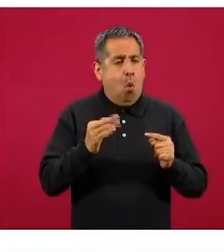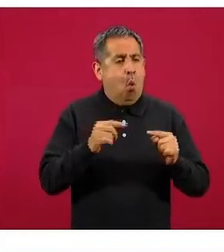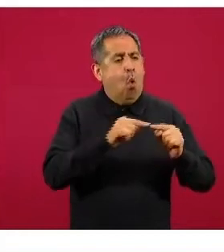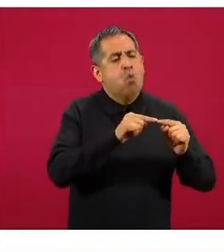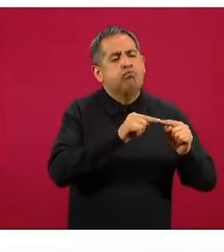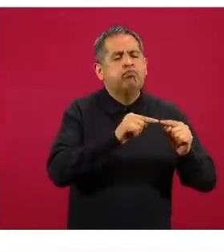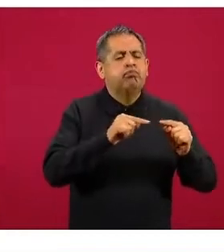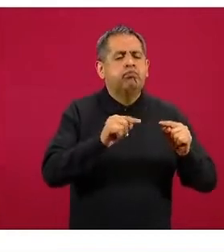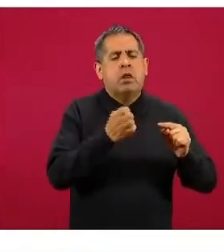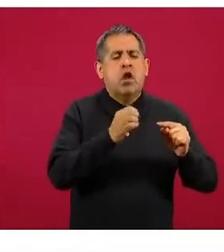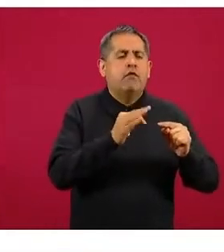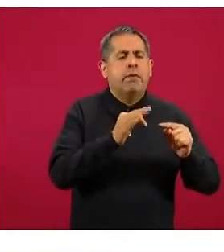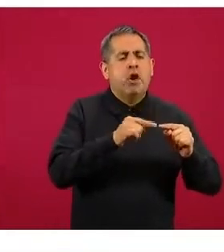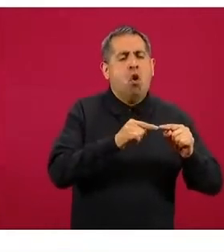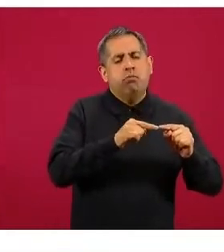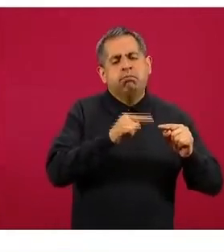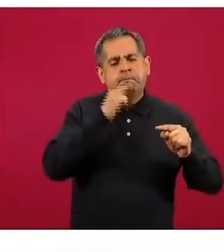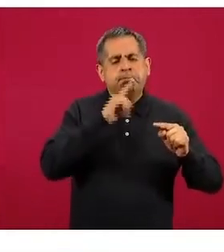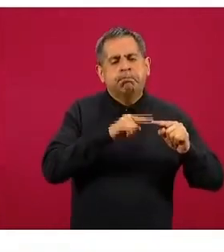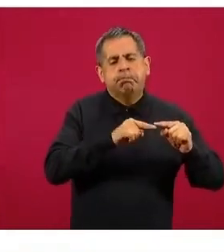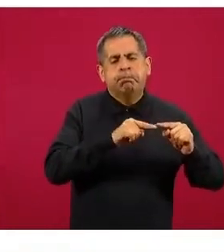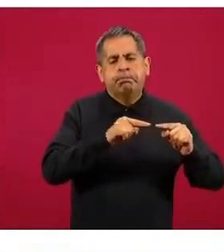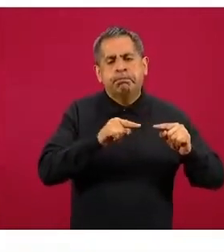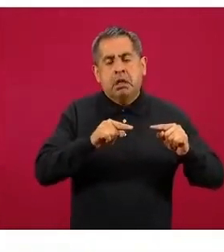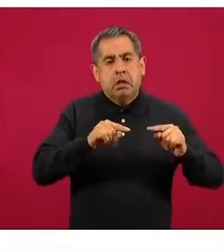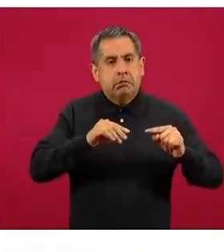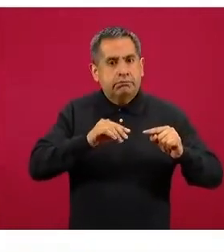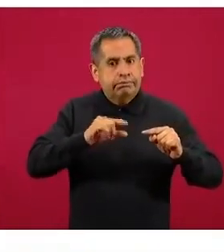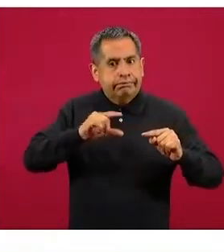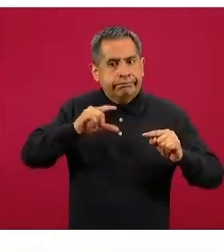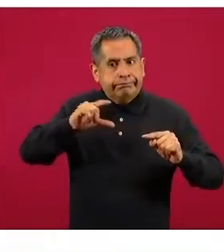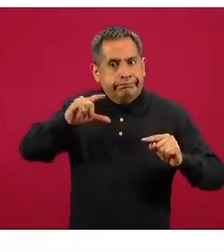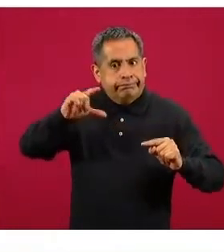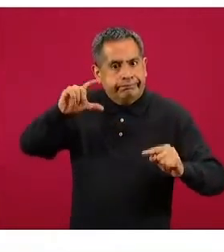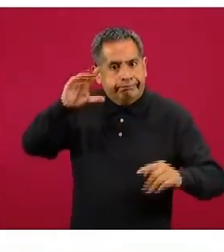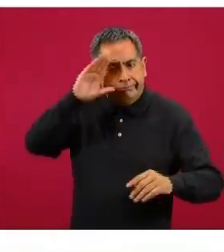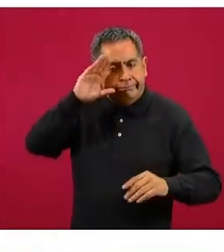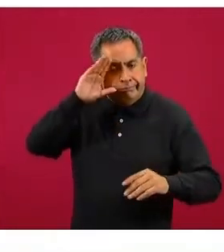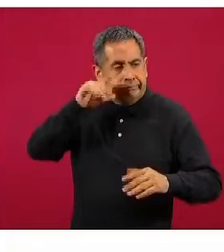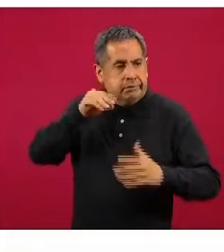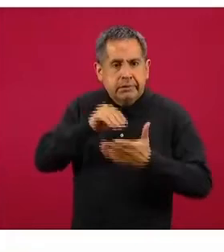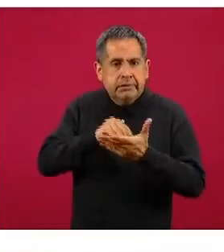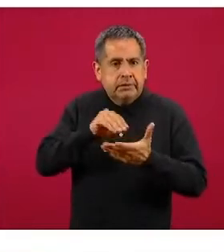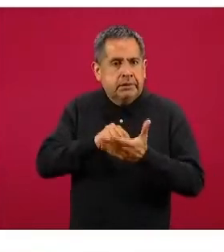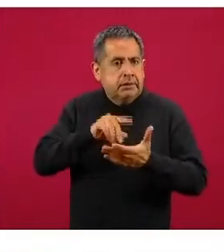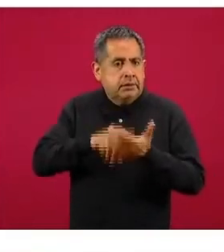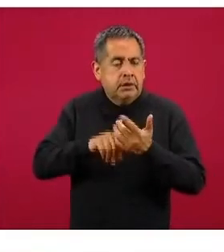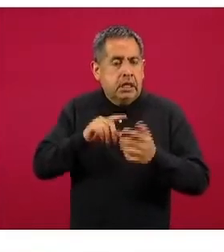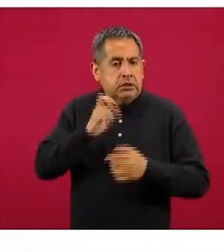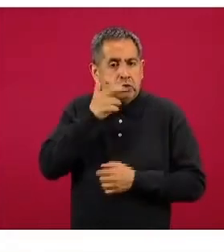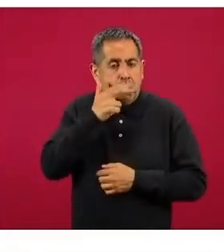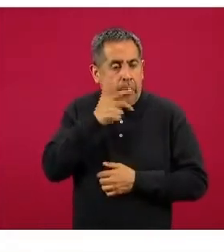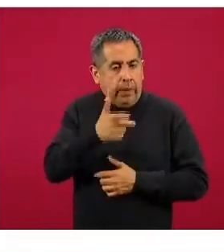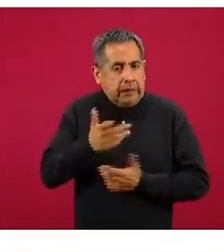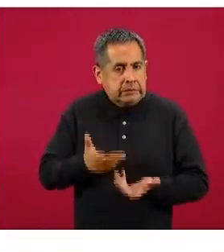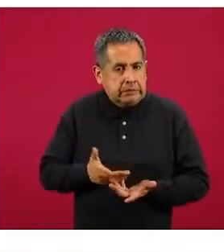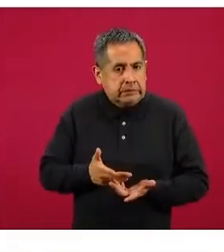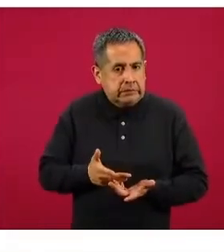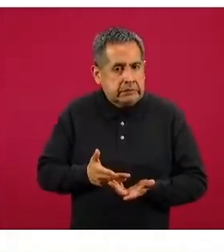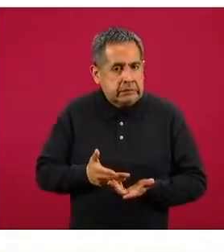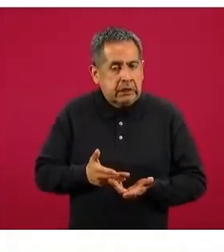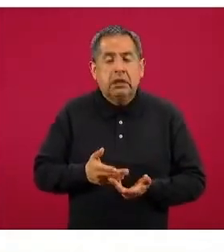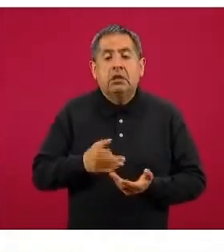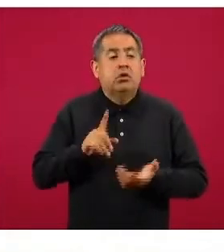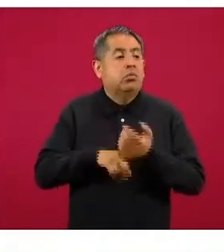los meses de enero y febrero de este mismo año, y se ha mantenido también en la línea naranja